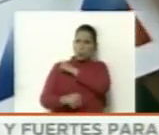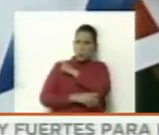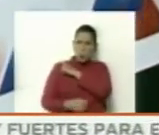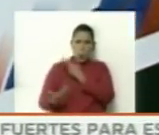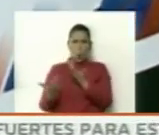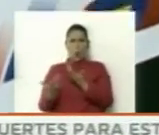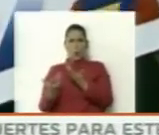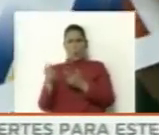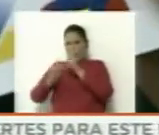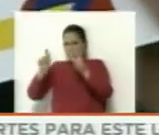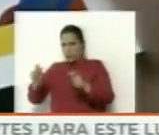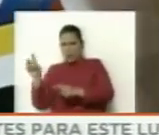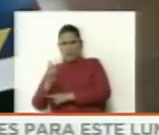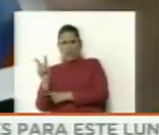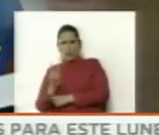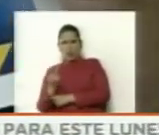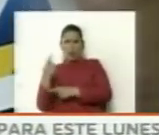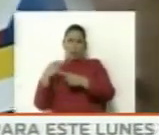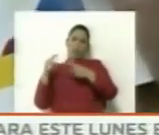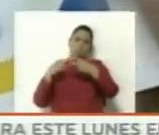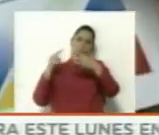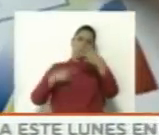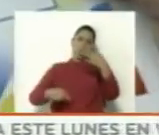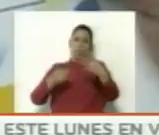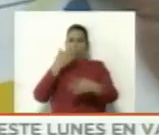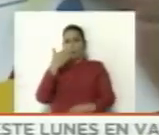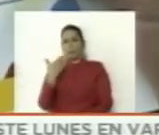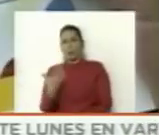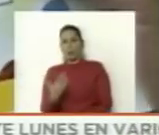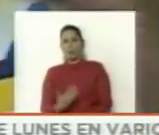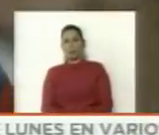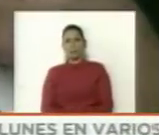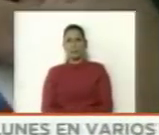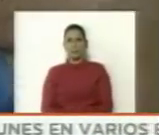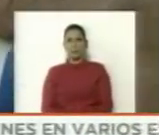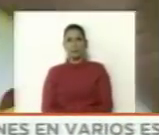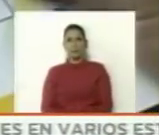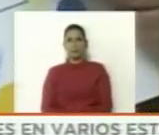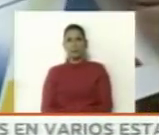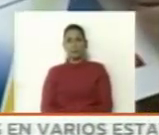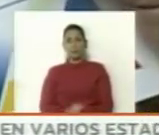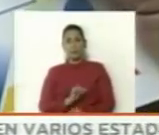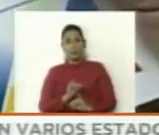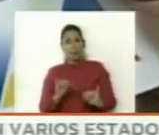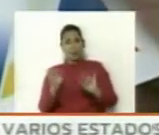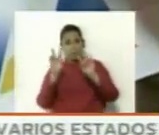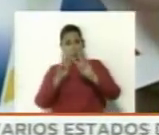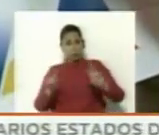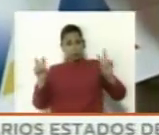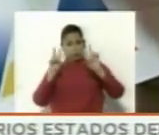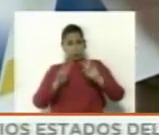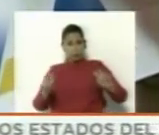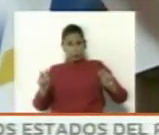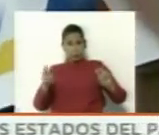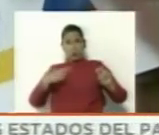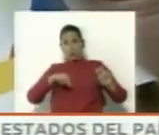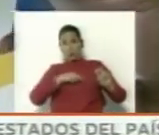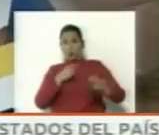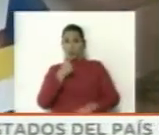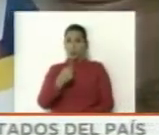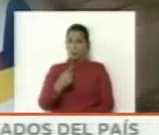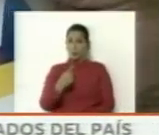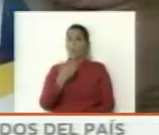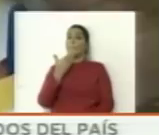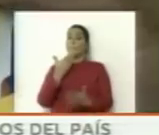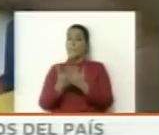de ciudadanos venezolanos, etcétera, etcétera, etcétera. Ya que usted pide una investigación, nosotros le decimos, pide una